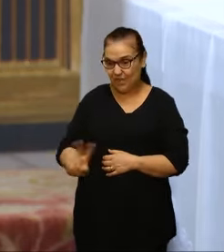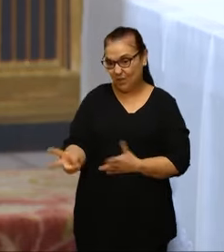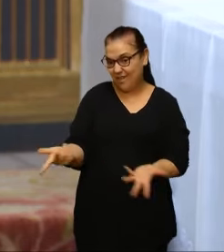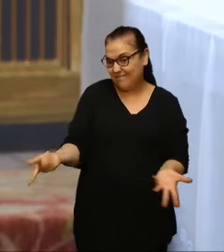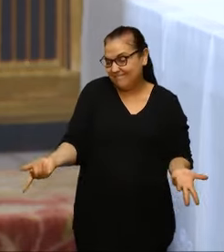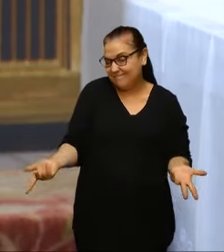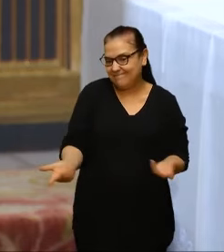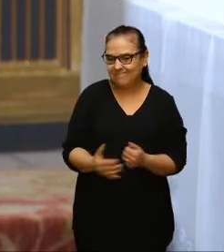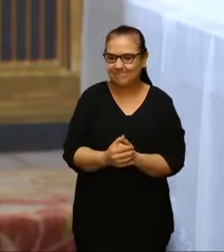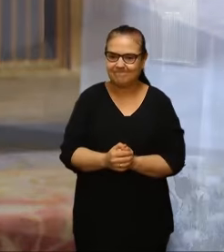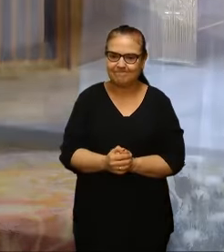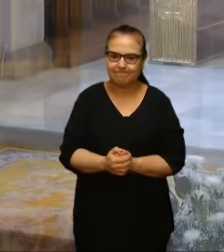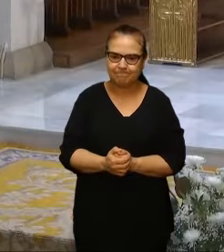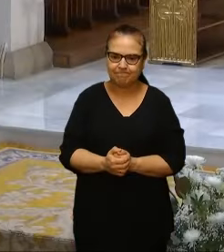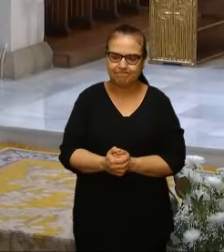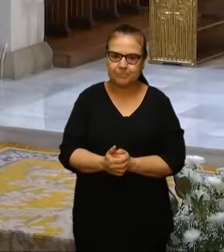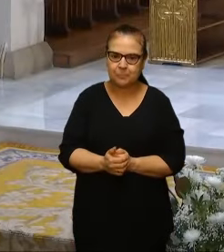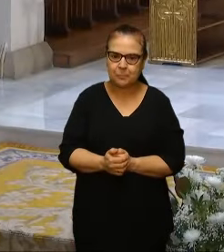templo.